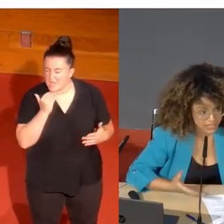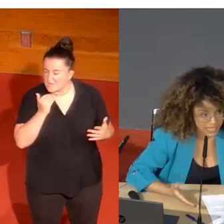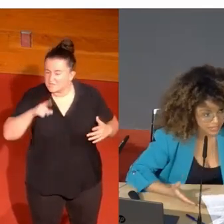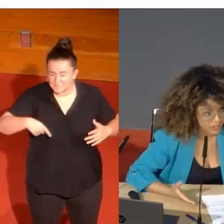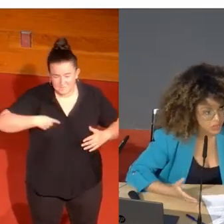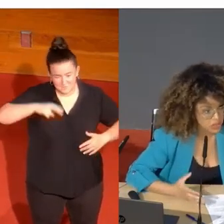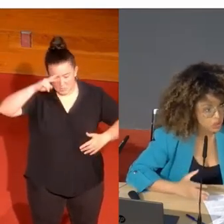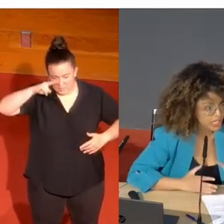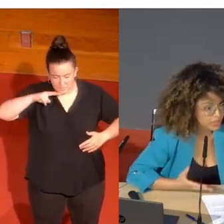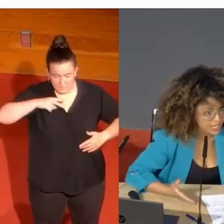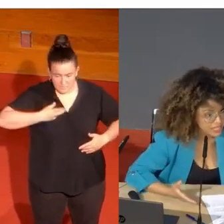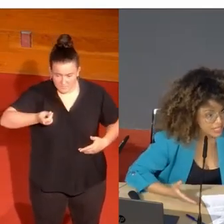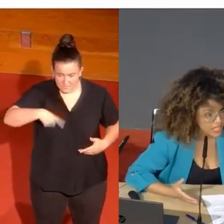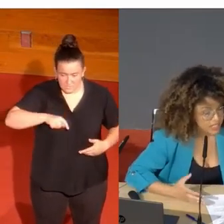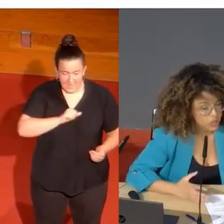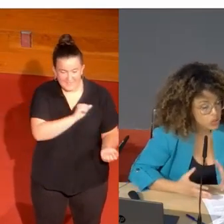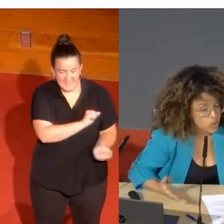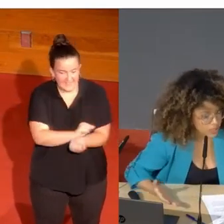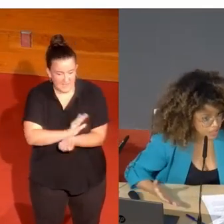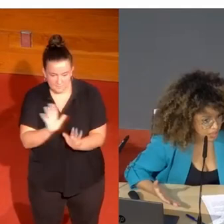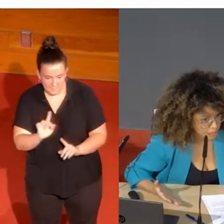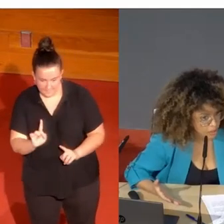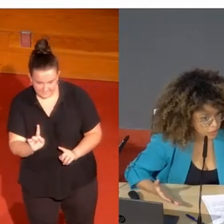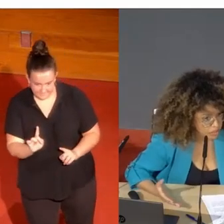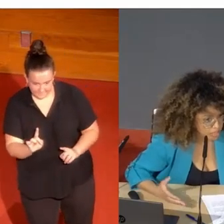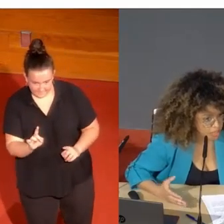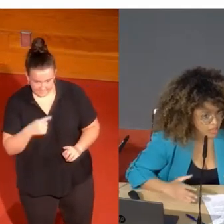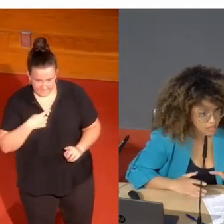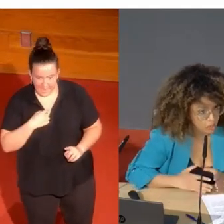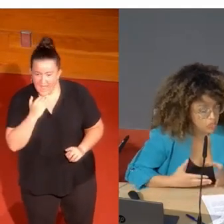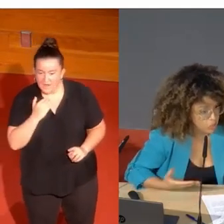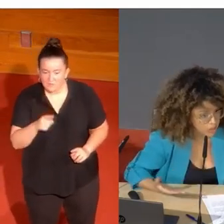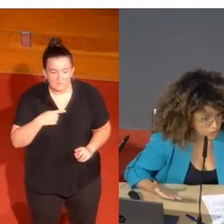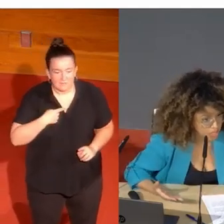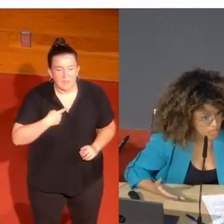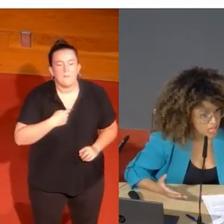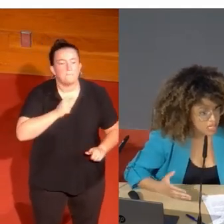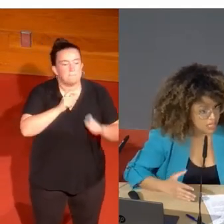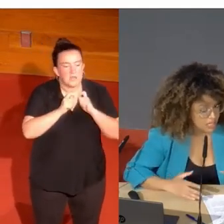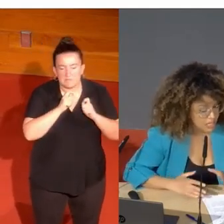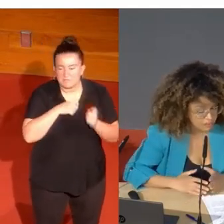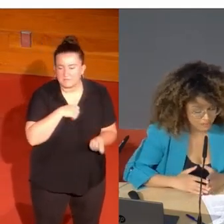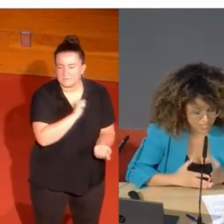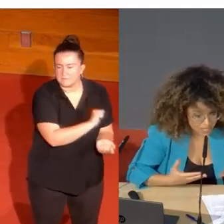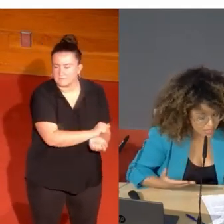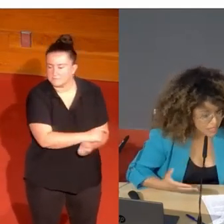no solo les detienen o sea son régimenes que no solo encarcelan a periodistas en en unas condiciones